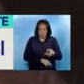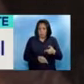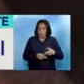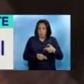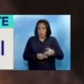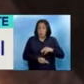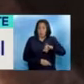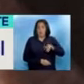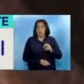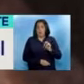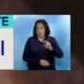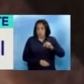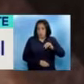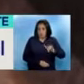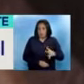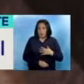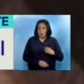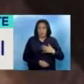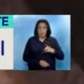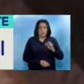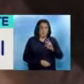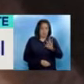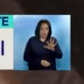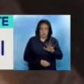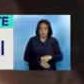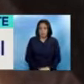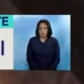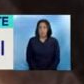Johnny Pocomucha López, de 25 años.